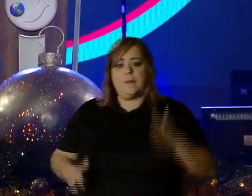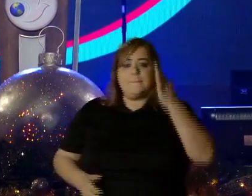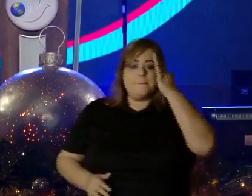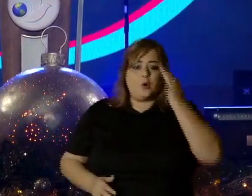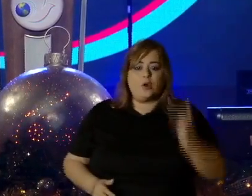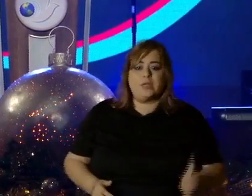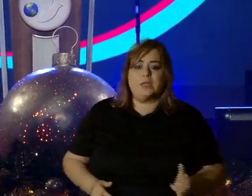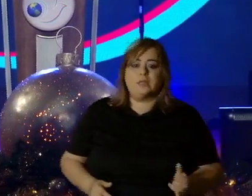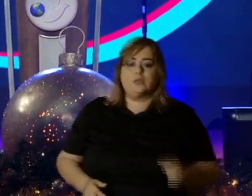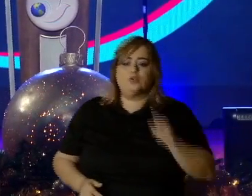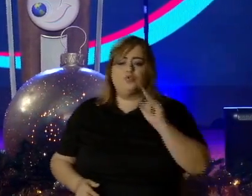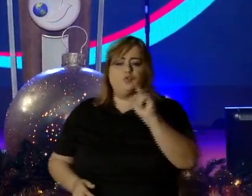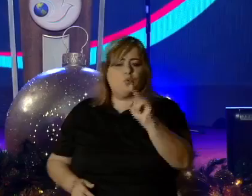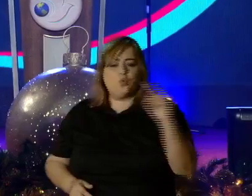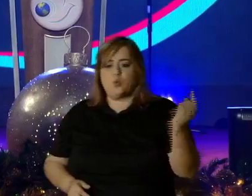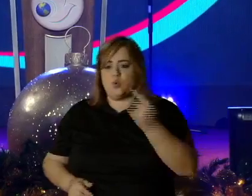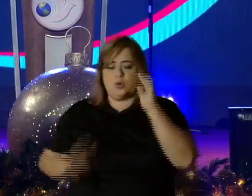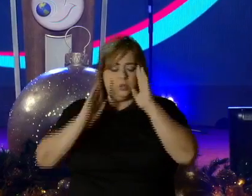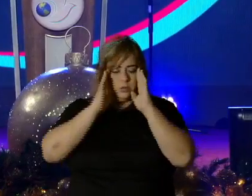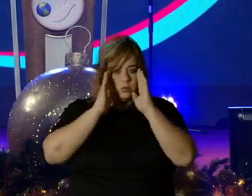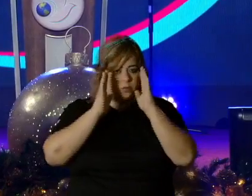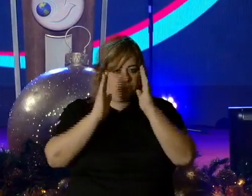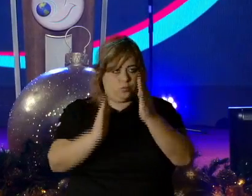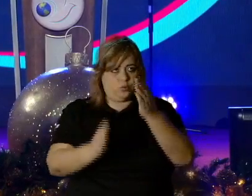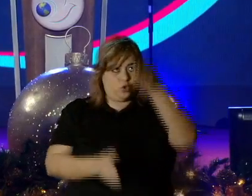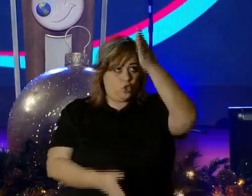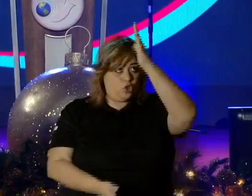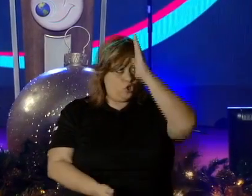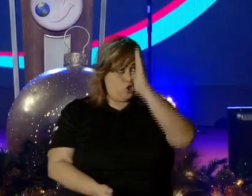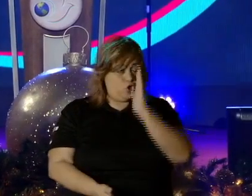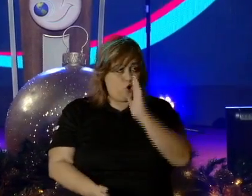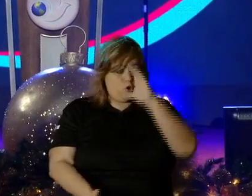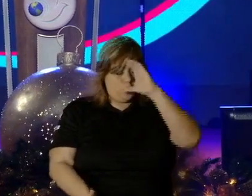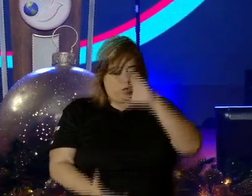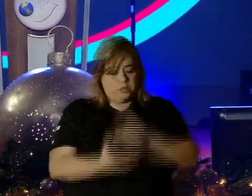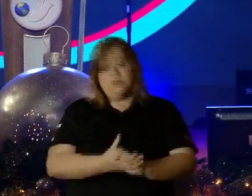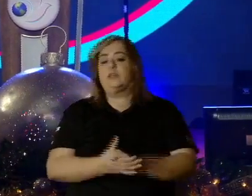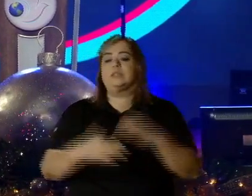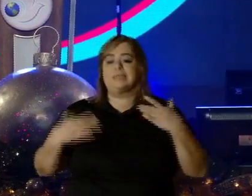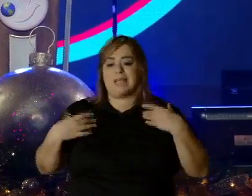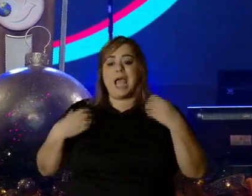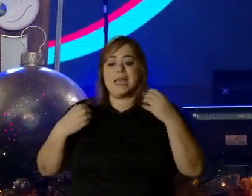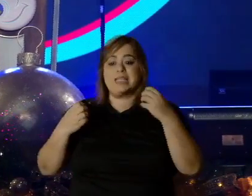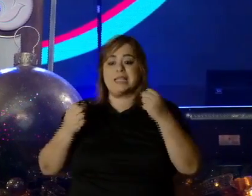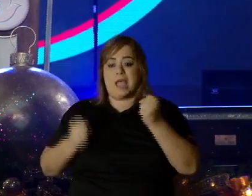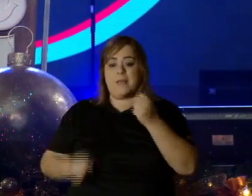todavía, tú sigues creyendo que tu día viene, que tu sanidad viene,